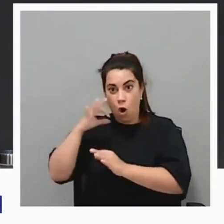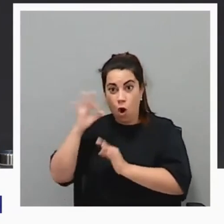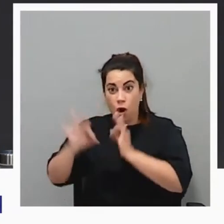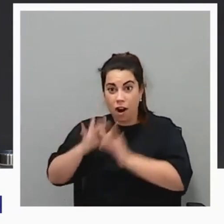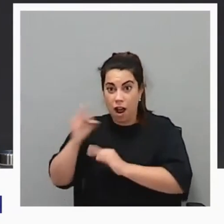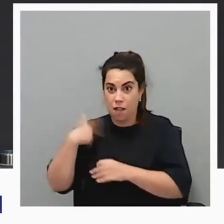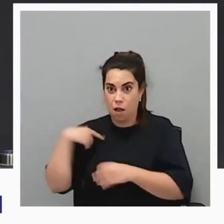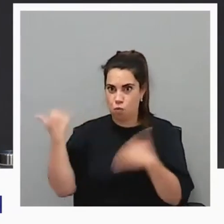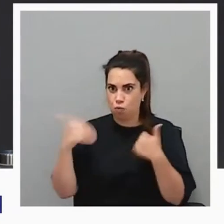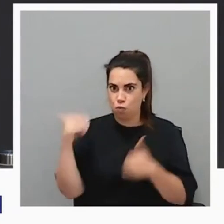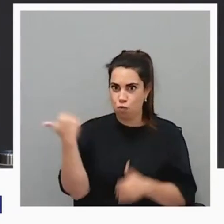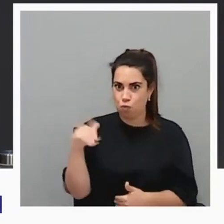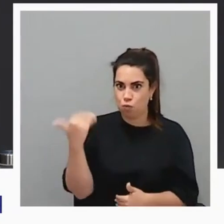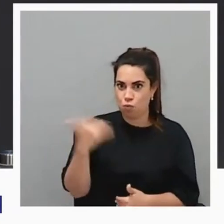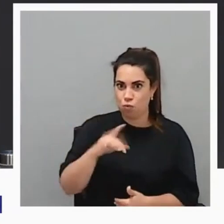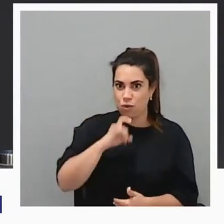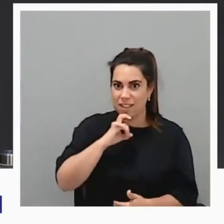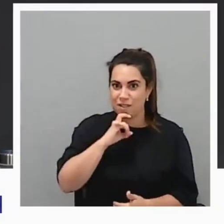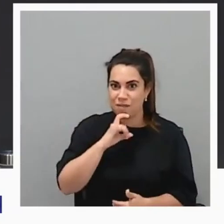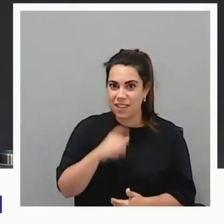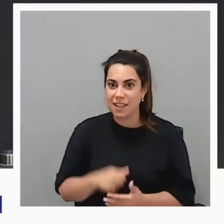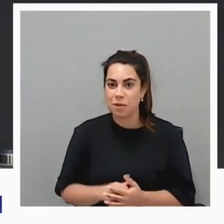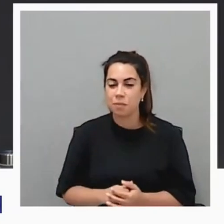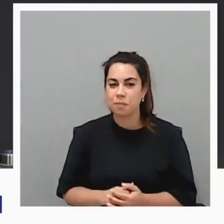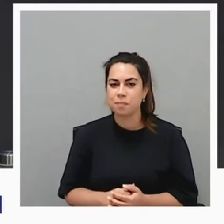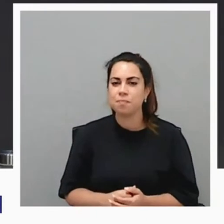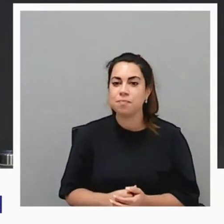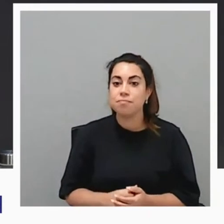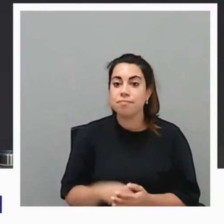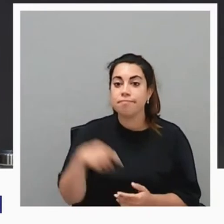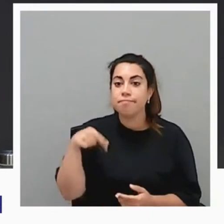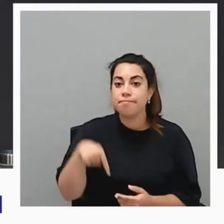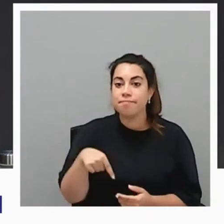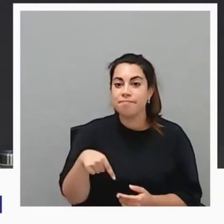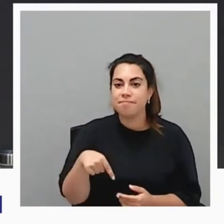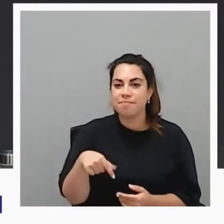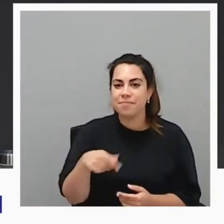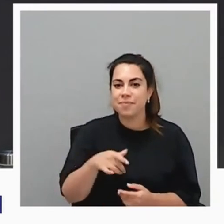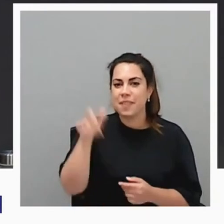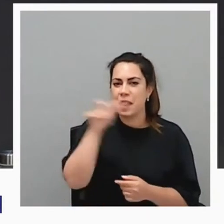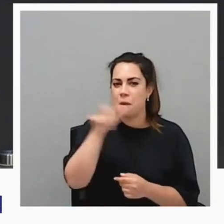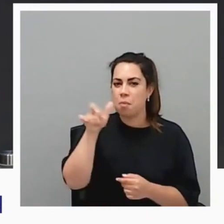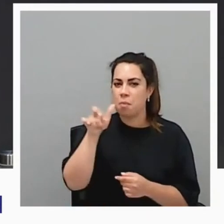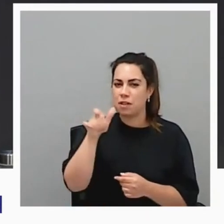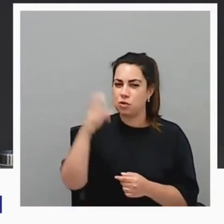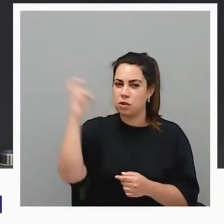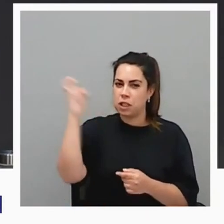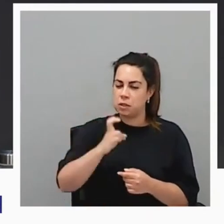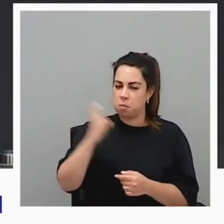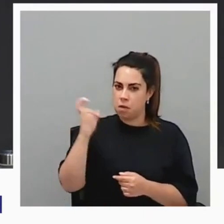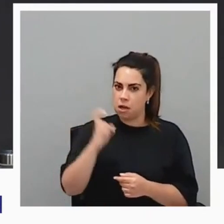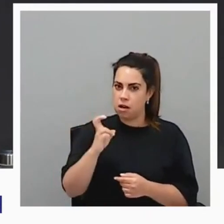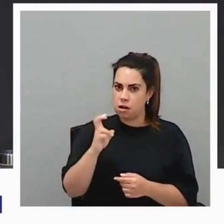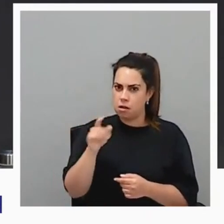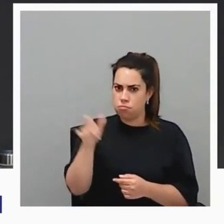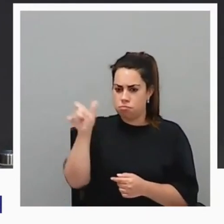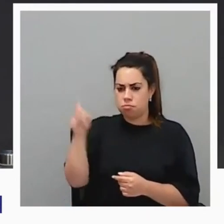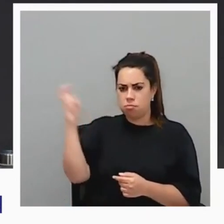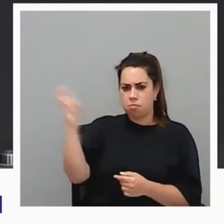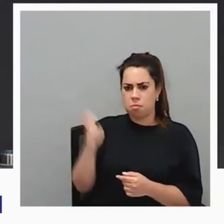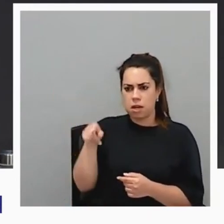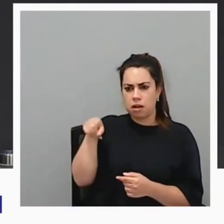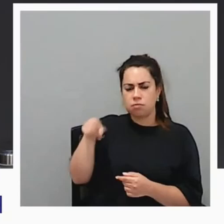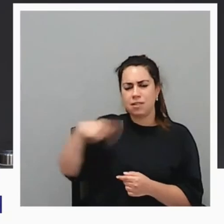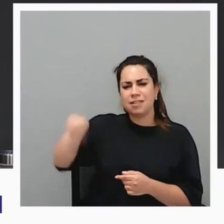pues nos hace recibir a gente que tiene mucho que decir con respecto de la innovación